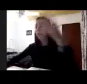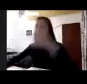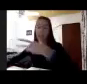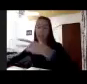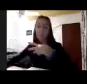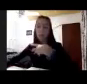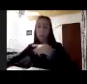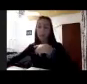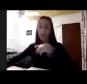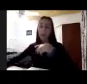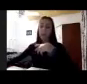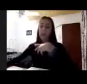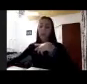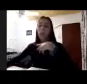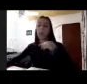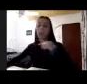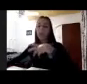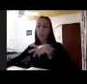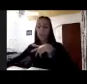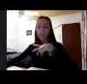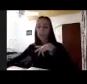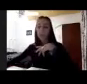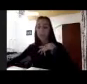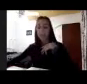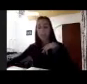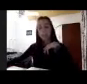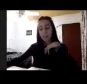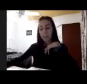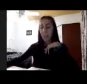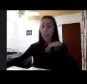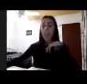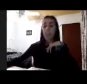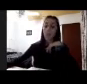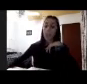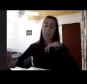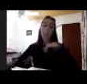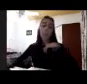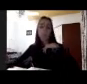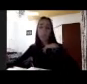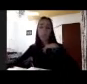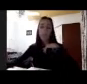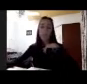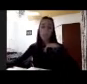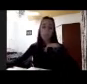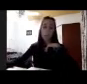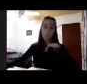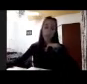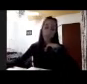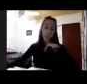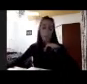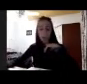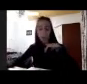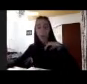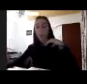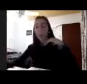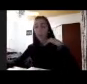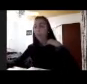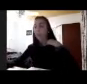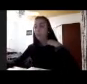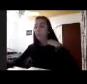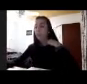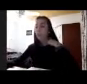es importante también ver cómo en Castro esas viviendas, por ejemplo, eran 12 de un dormitorio, 24